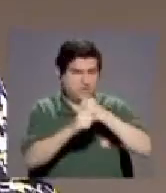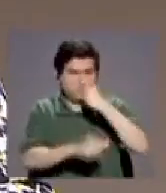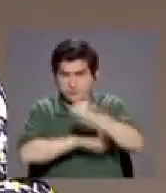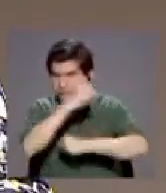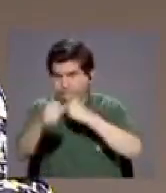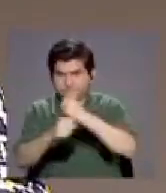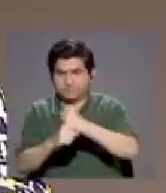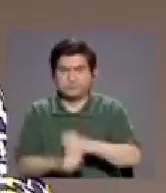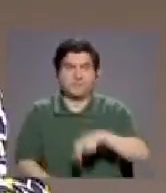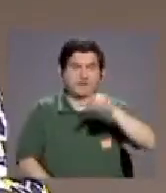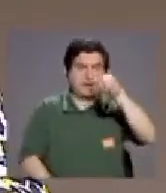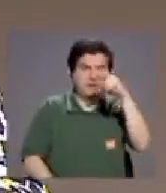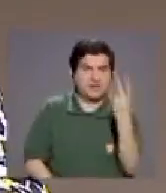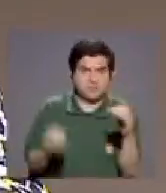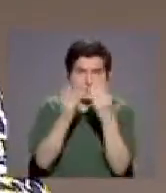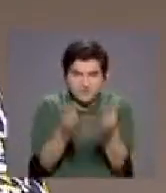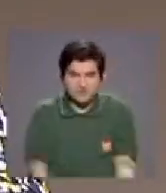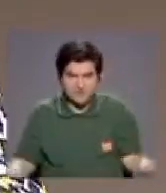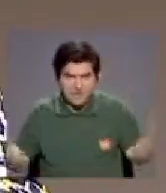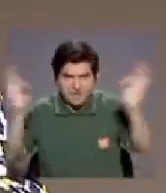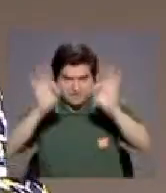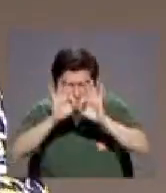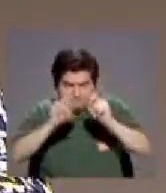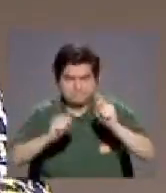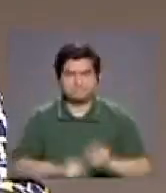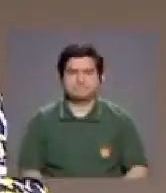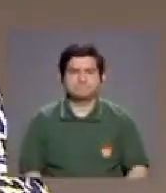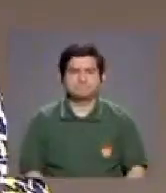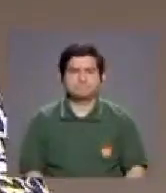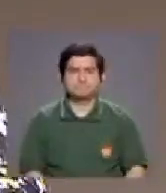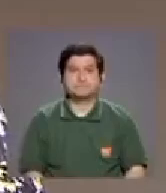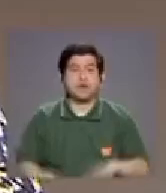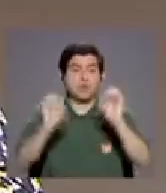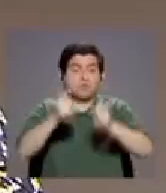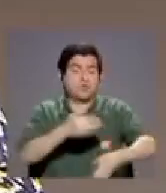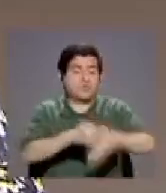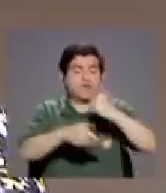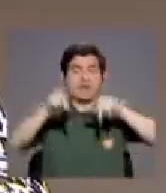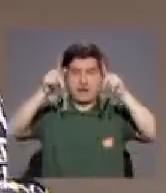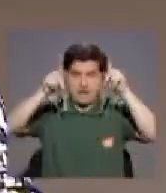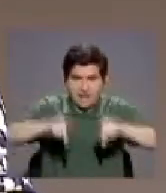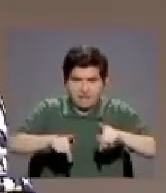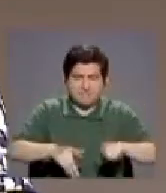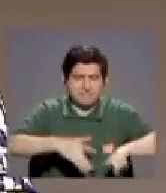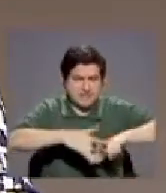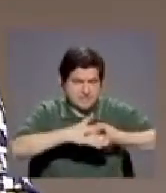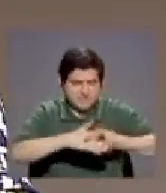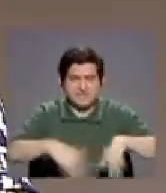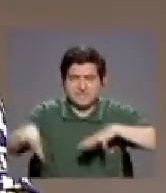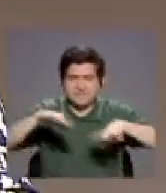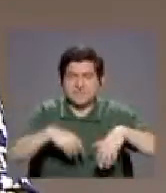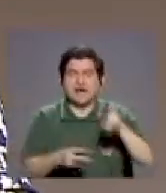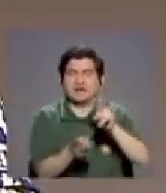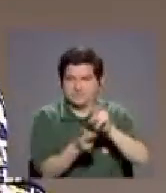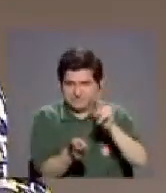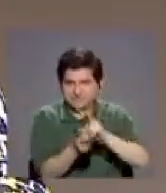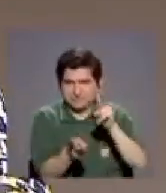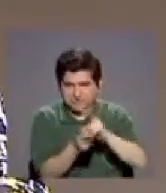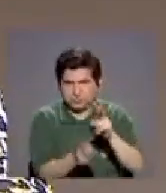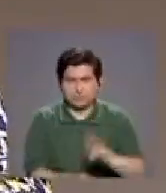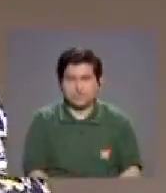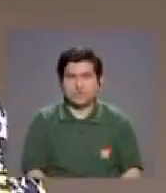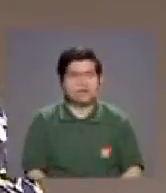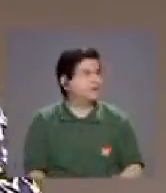Y la segunda razón más importante es para que sea antes de que la persona inicie una vida sexual activa. Esto